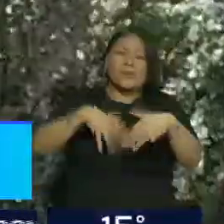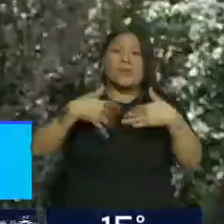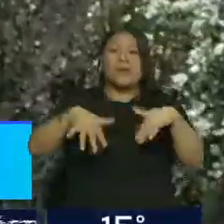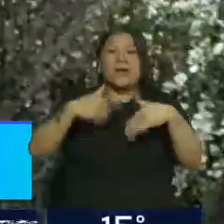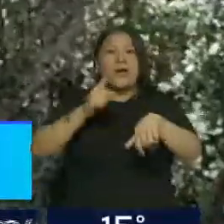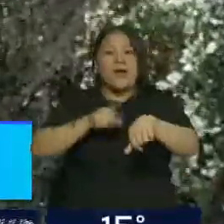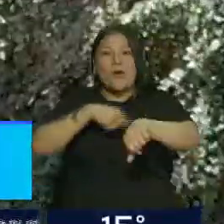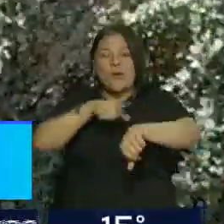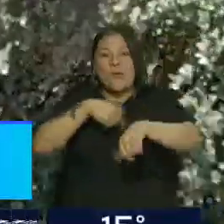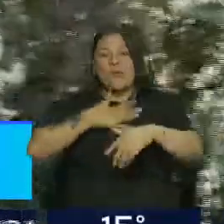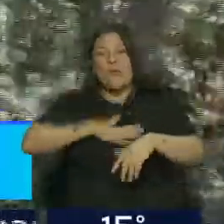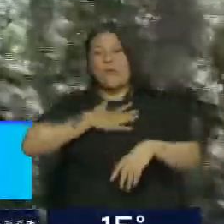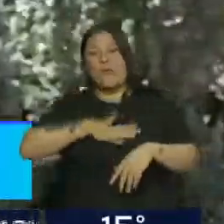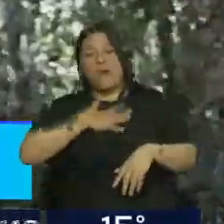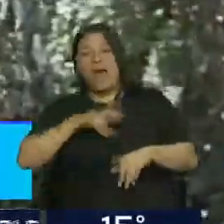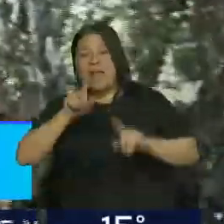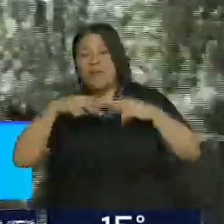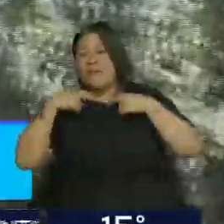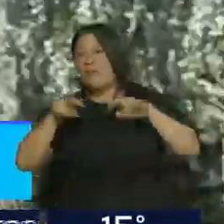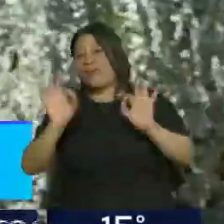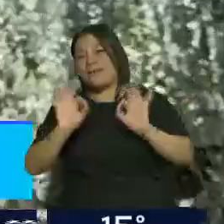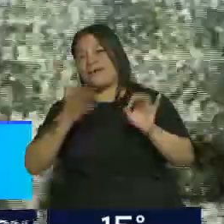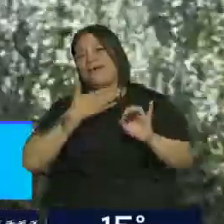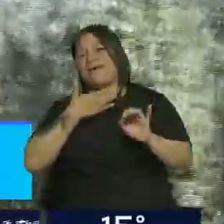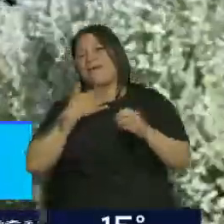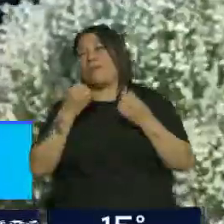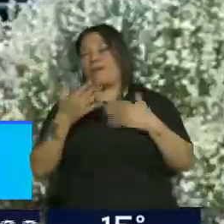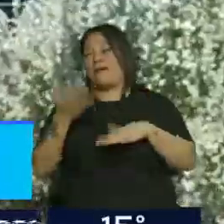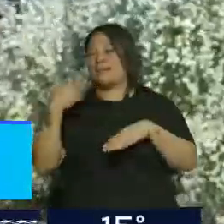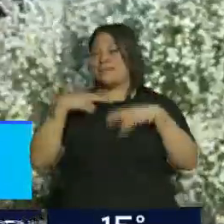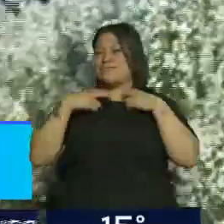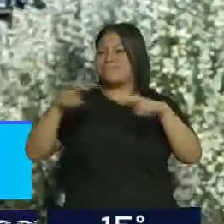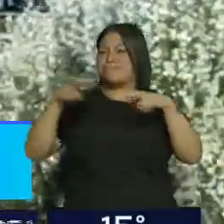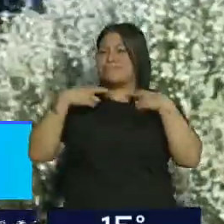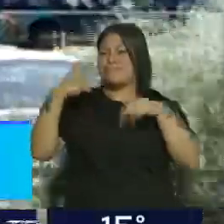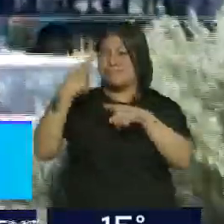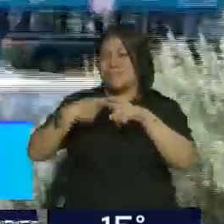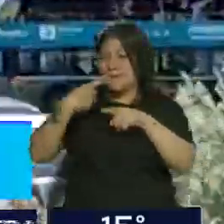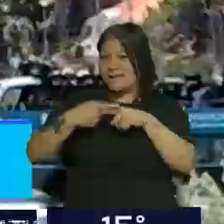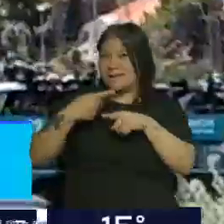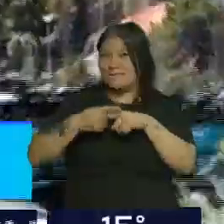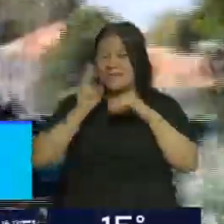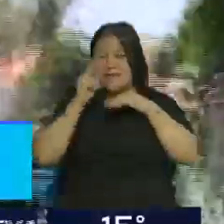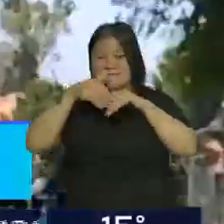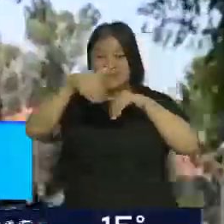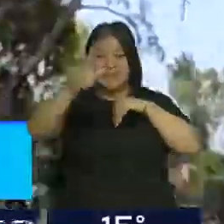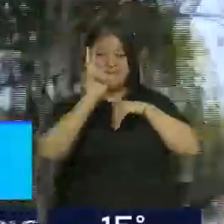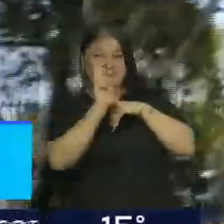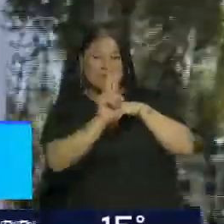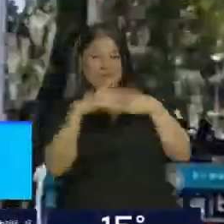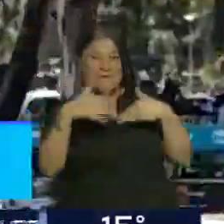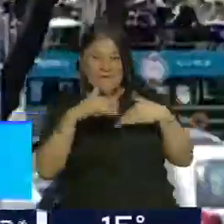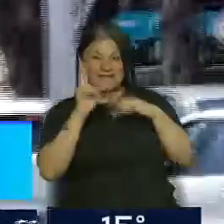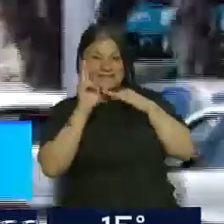mucha alegría. Seguramente muchos están sin voz. Por los gritos y los festejos que yo escuchaba ayer especialmente. Allí vemos la batea, Chicho.